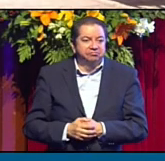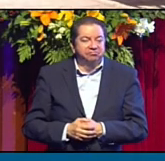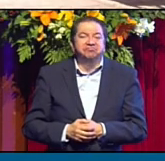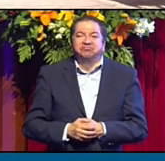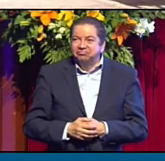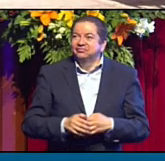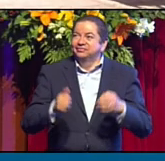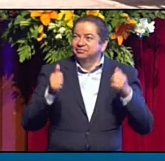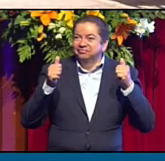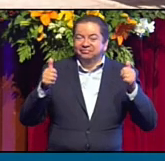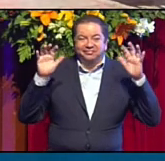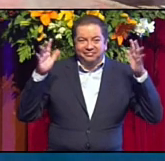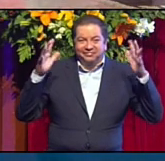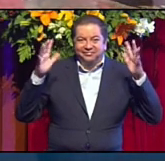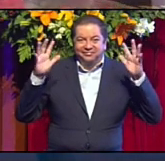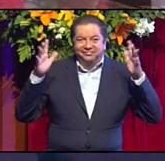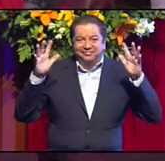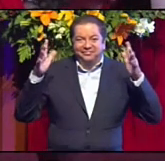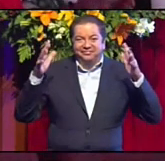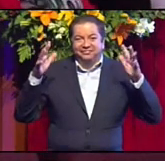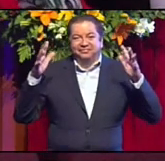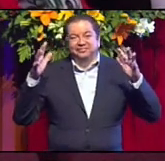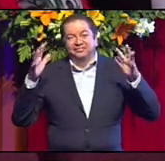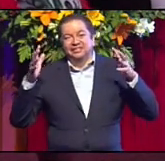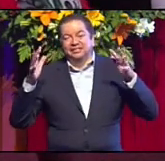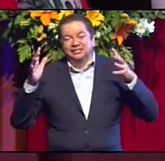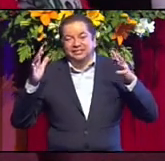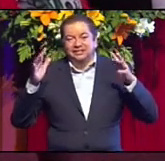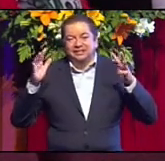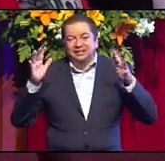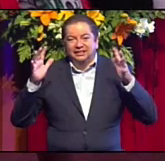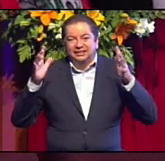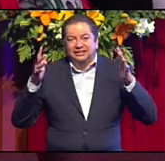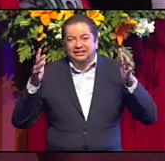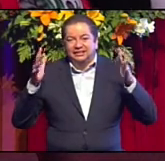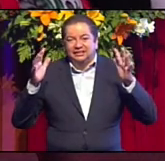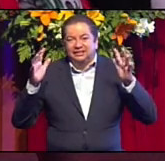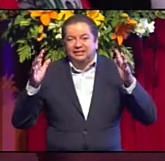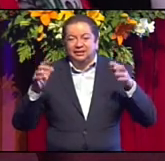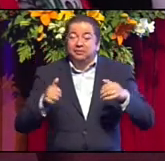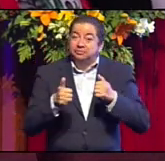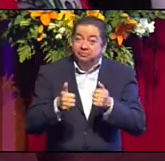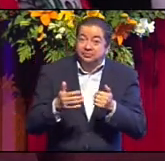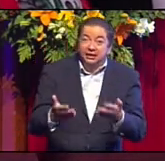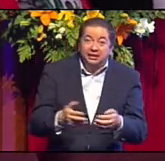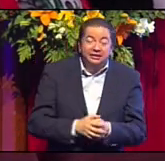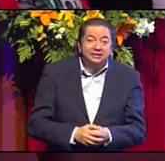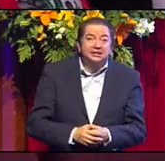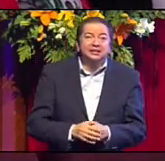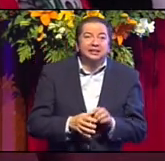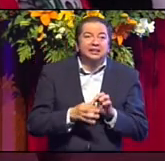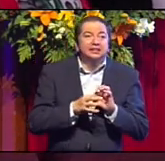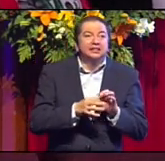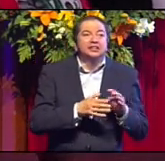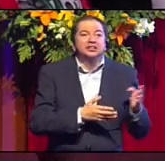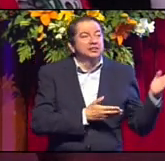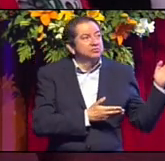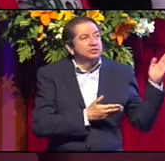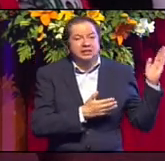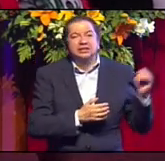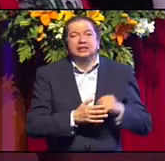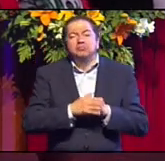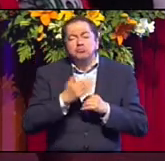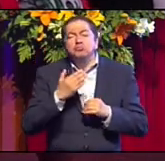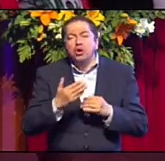Y Bueno, ahí La Viñita, para los que no lo saben, un asentamiento en la